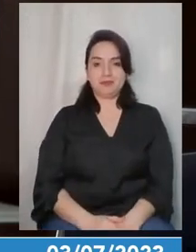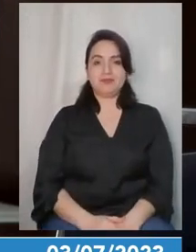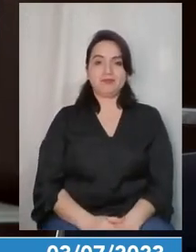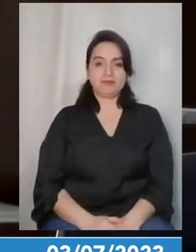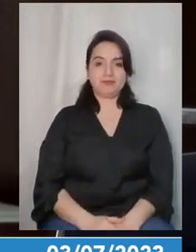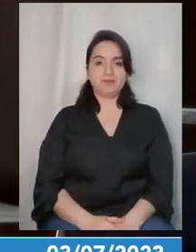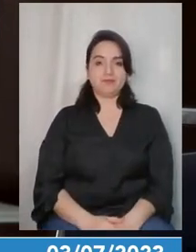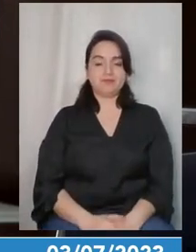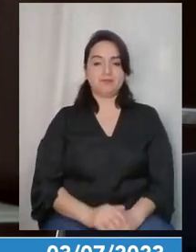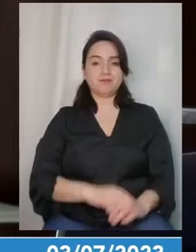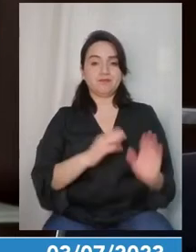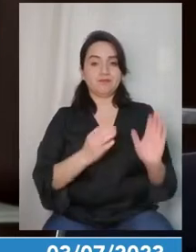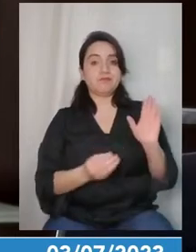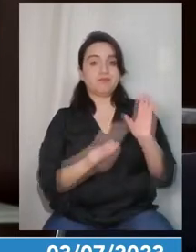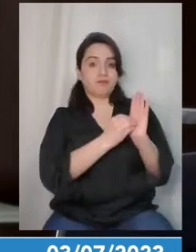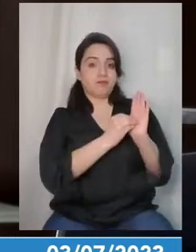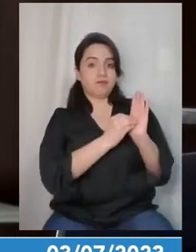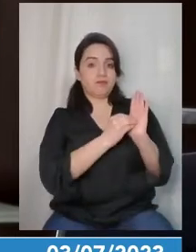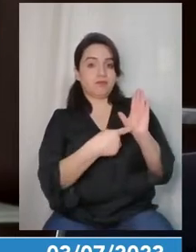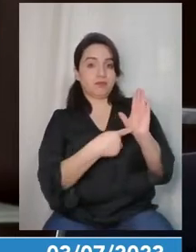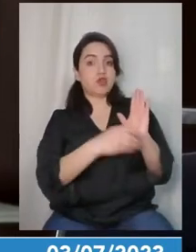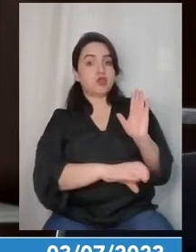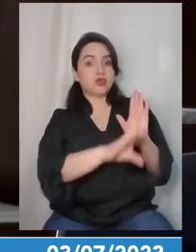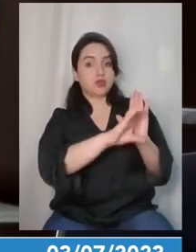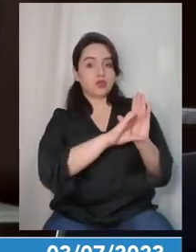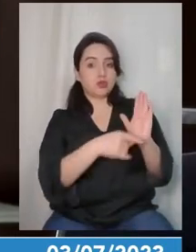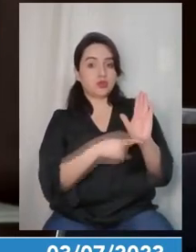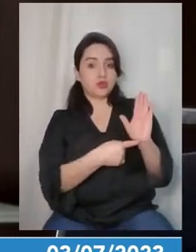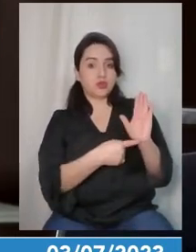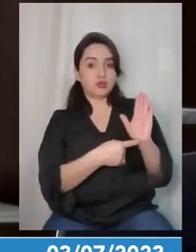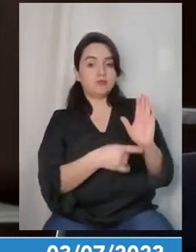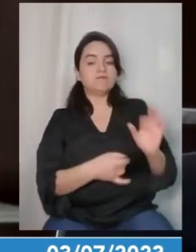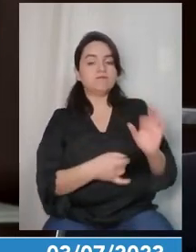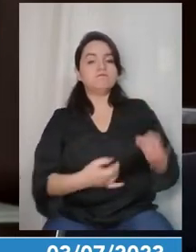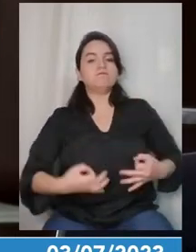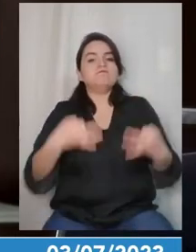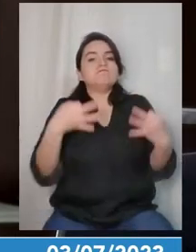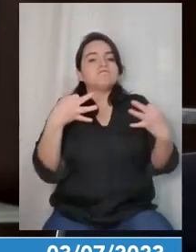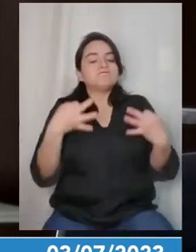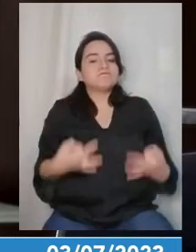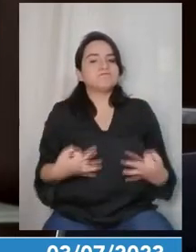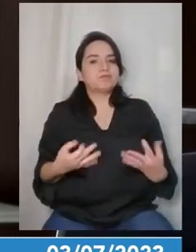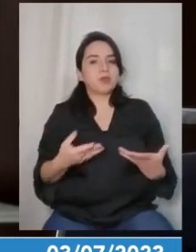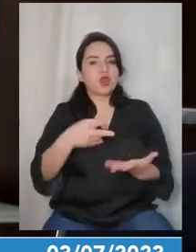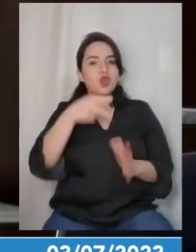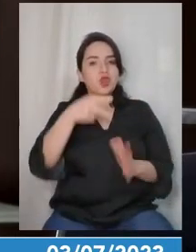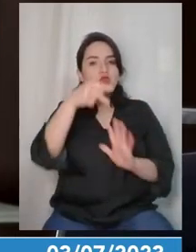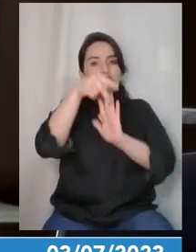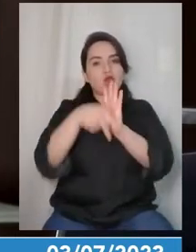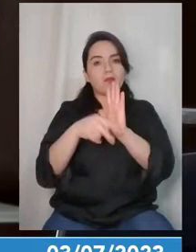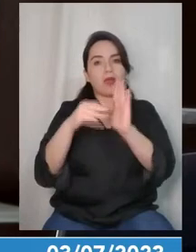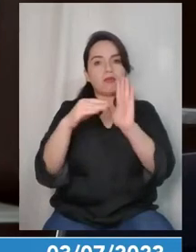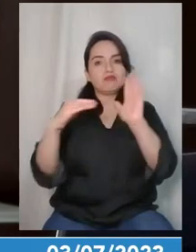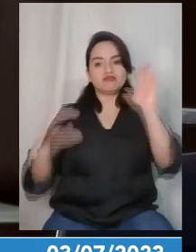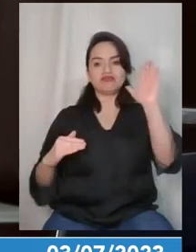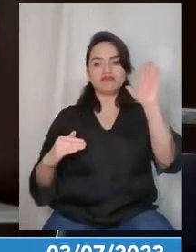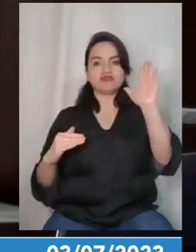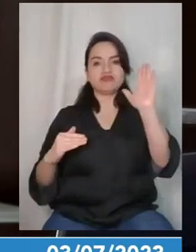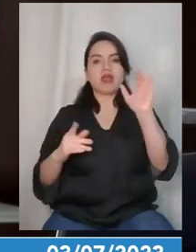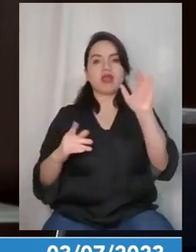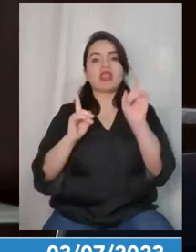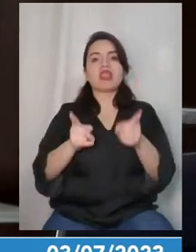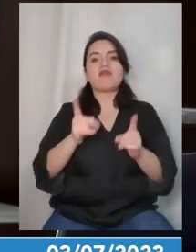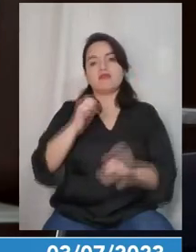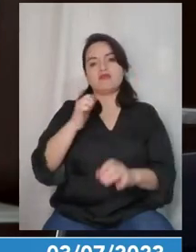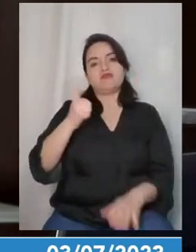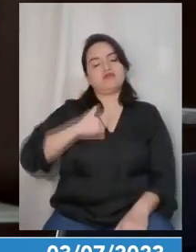legal va a determinar que las normas inferiores van a tener que adecuarse a ella. la Constitución es la que